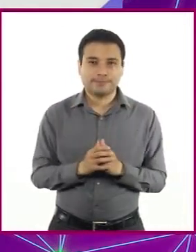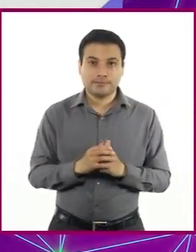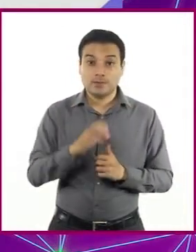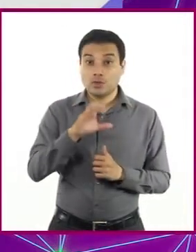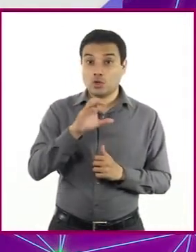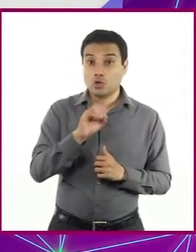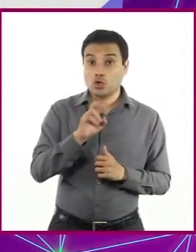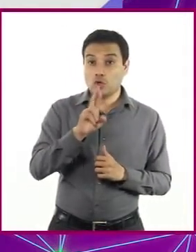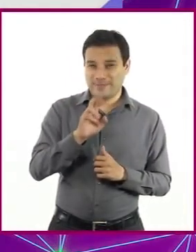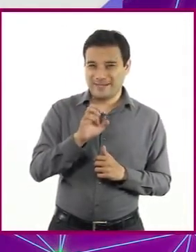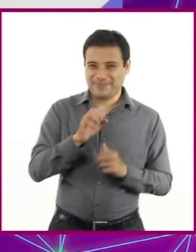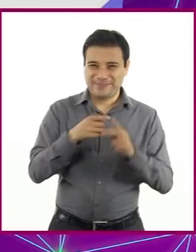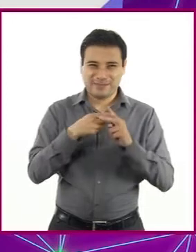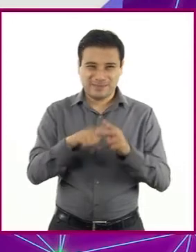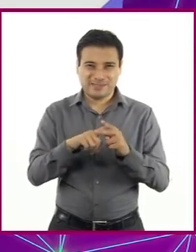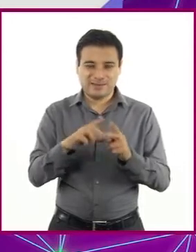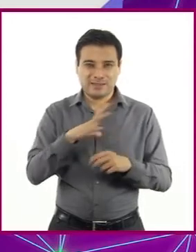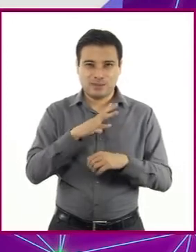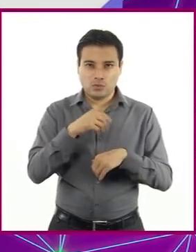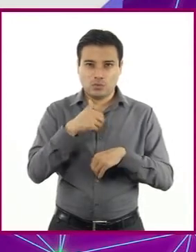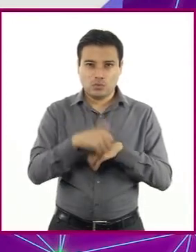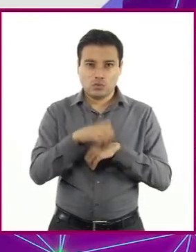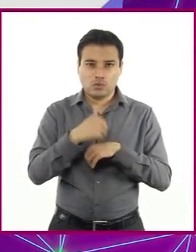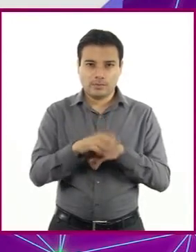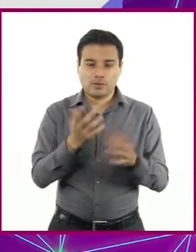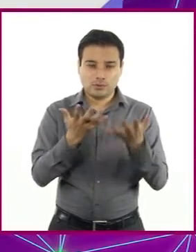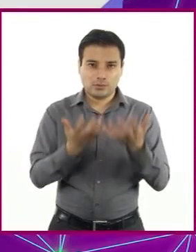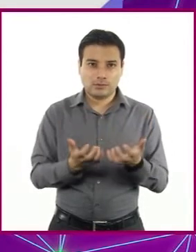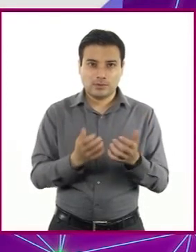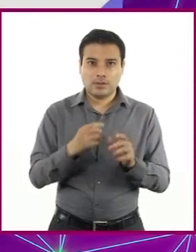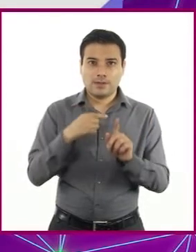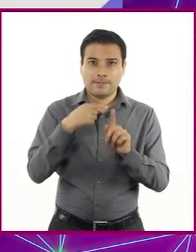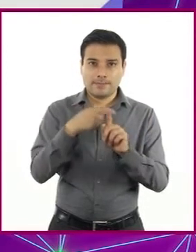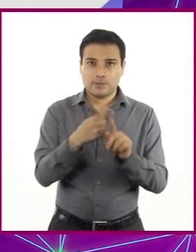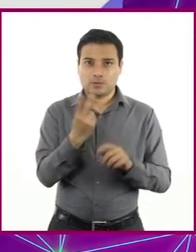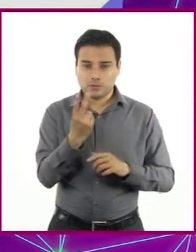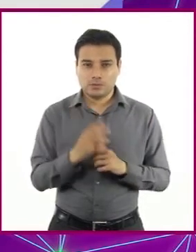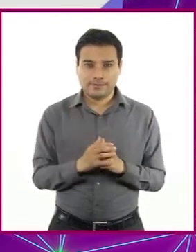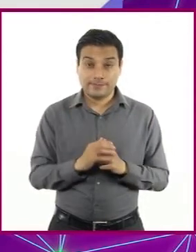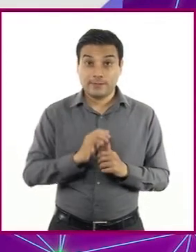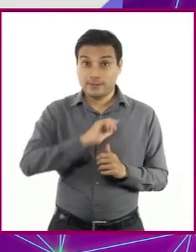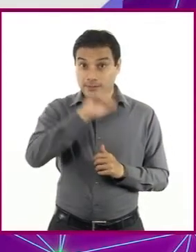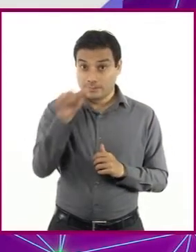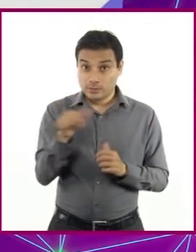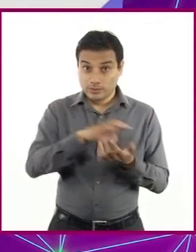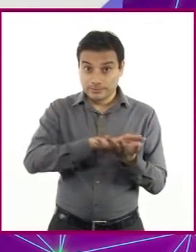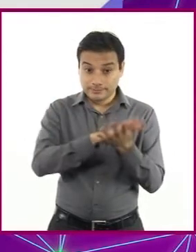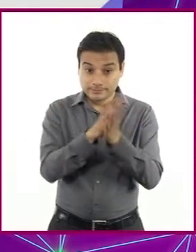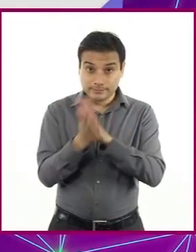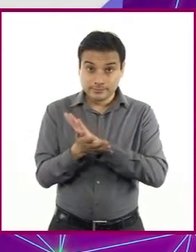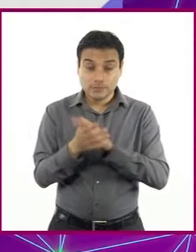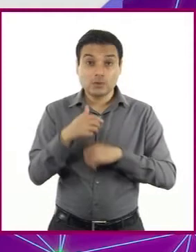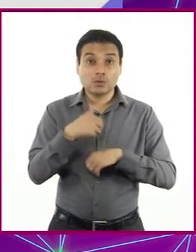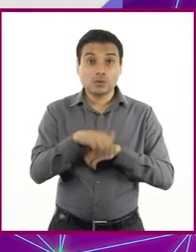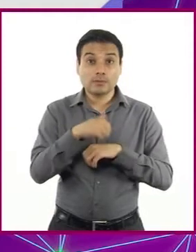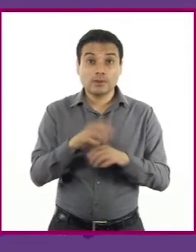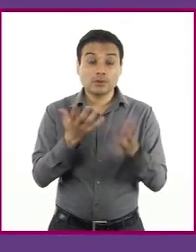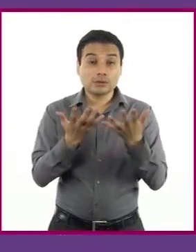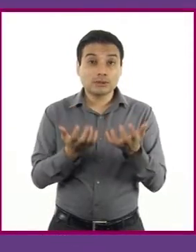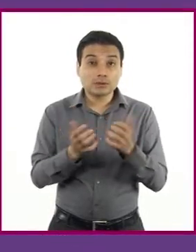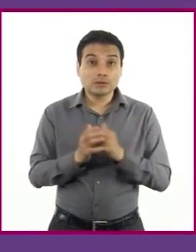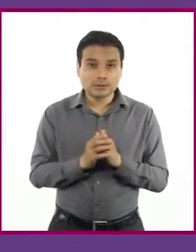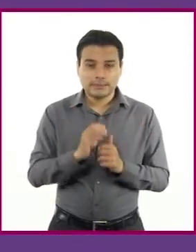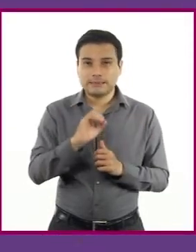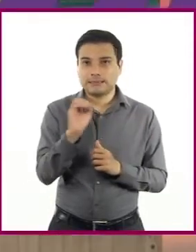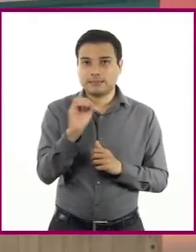cobre, al inicio tenía un número de oxidación de más 2 y después quedó con un número de oxidación de